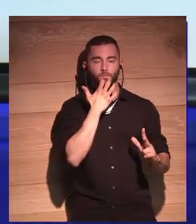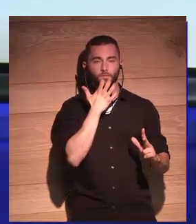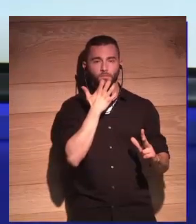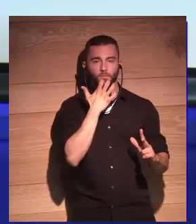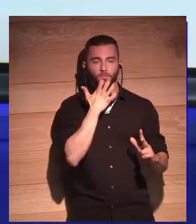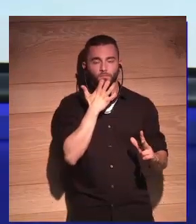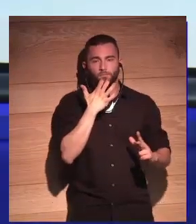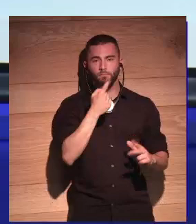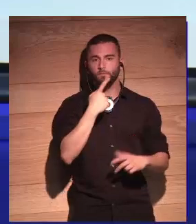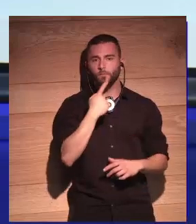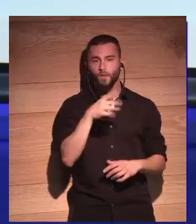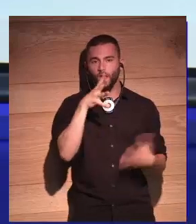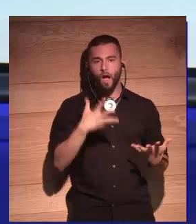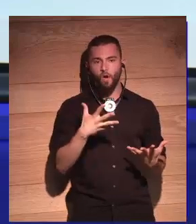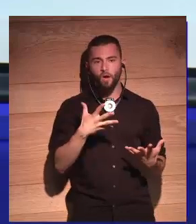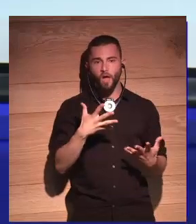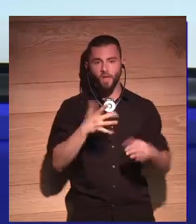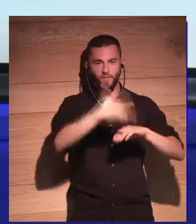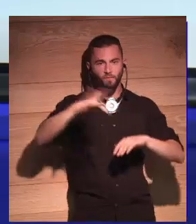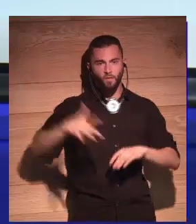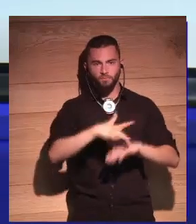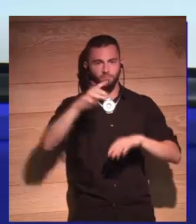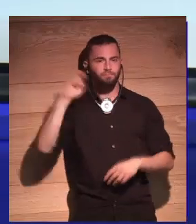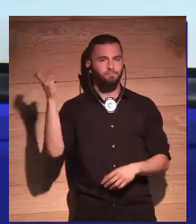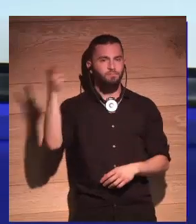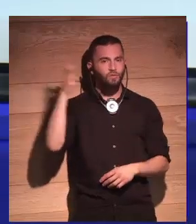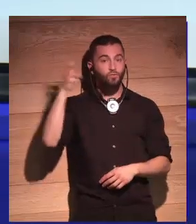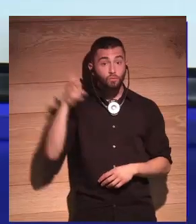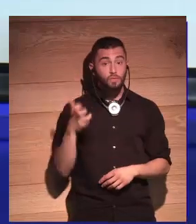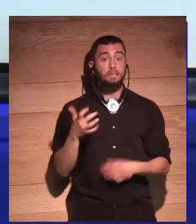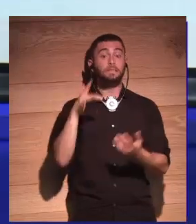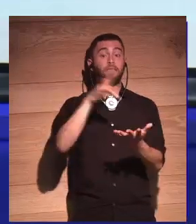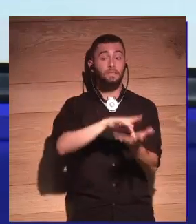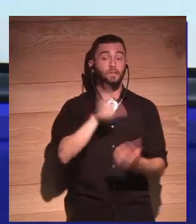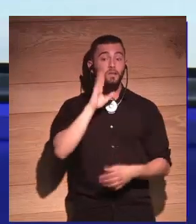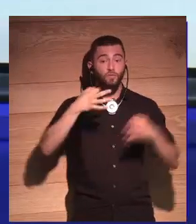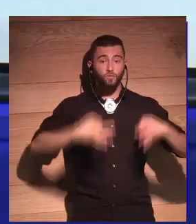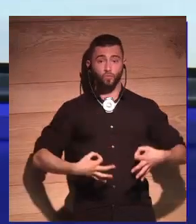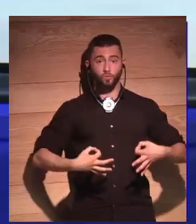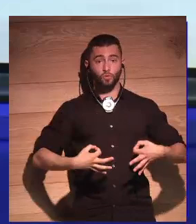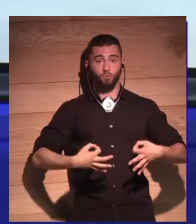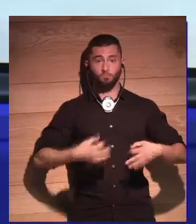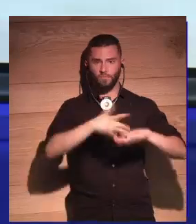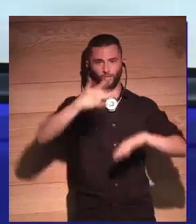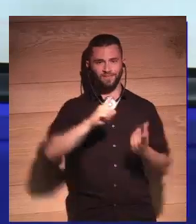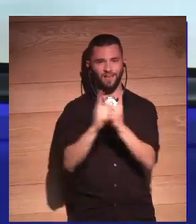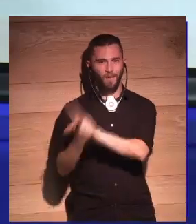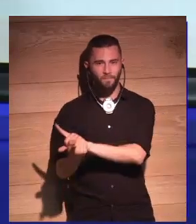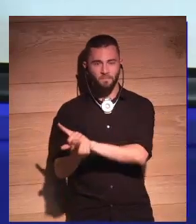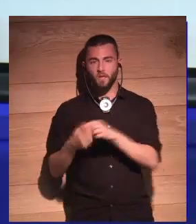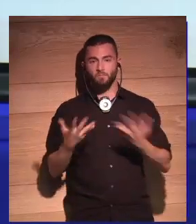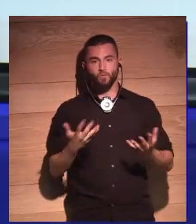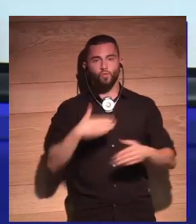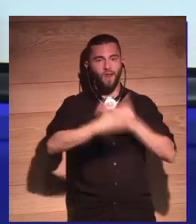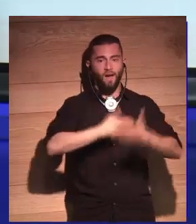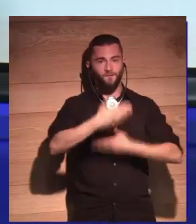Ahora, dice, bueno, pues ahora escucha estos dispositivos y cuando esto sucede, pues digamos los dispositivos cambian. Entonces, estamos en